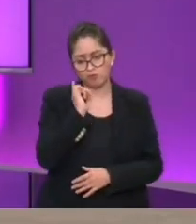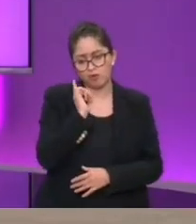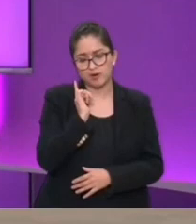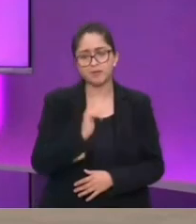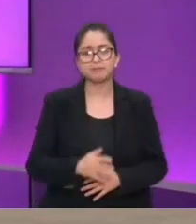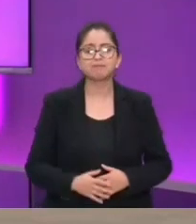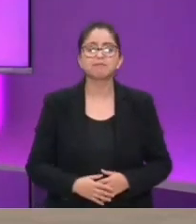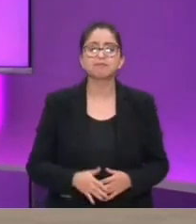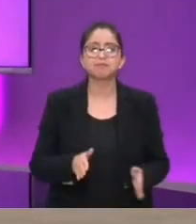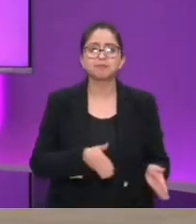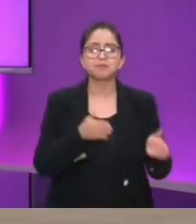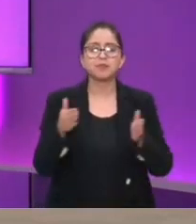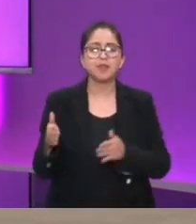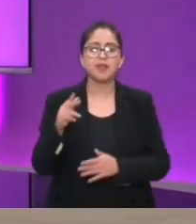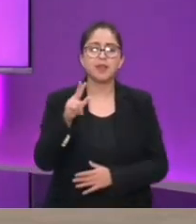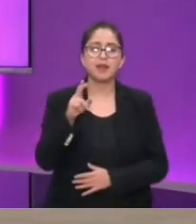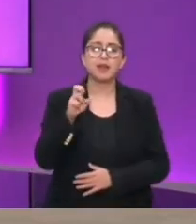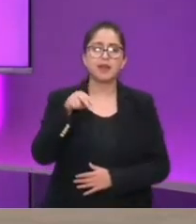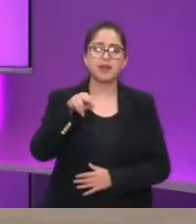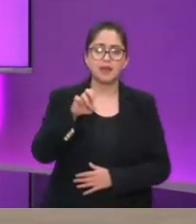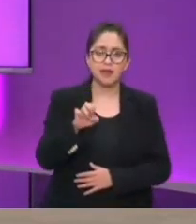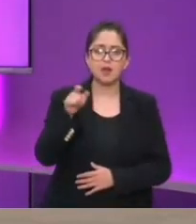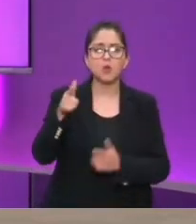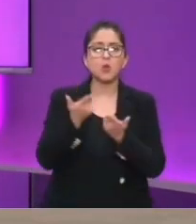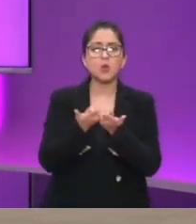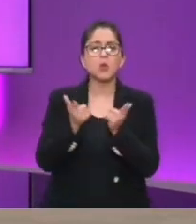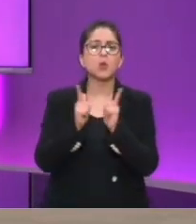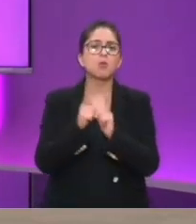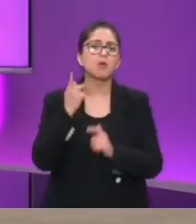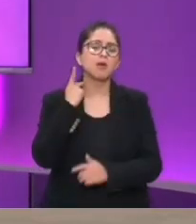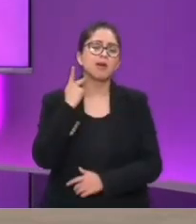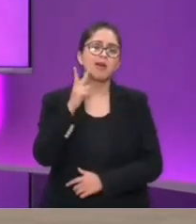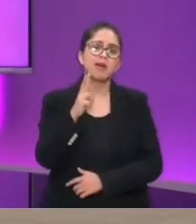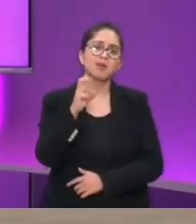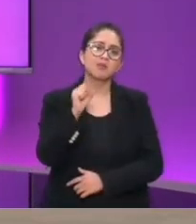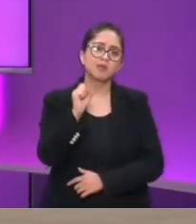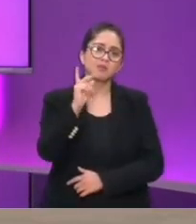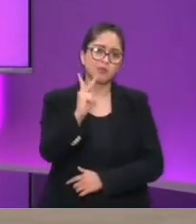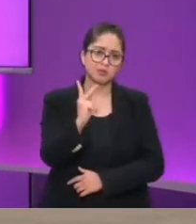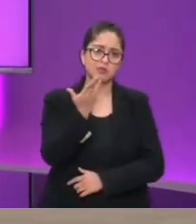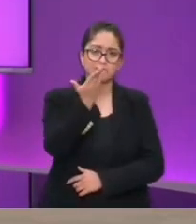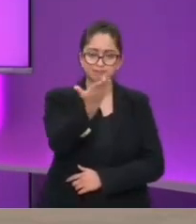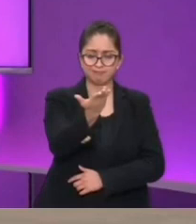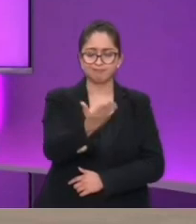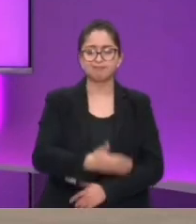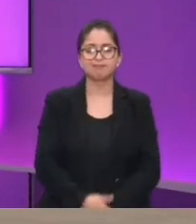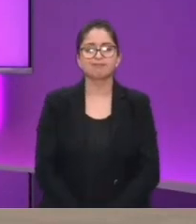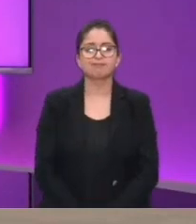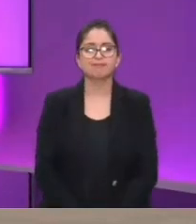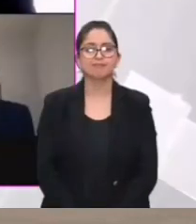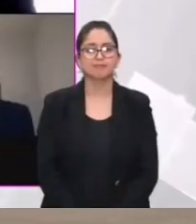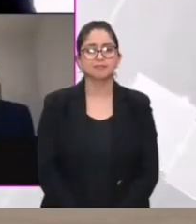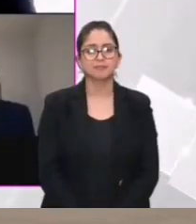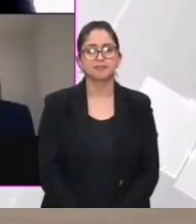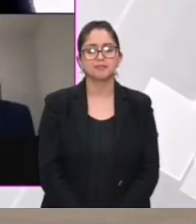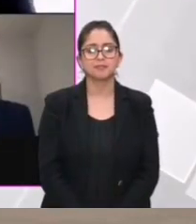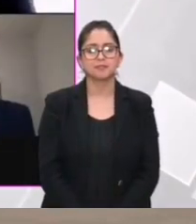con René Fujiwara Montelongo, del partido Redes Sociales Progresistas, quien pide la palabra. Adelante,